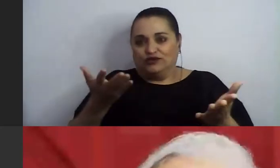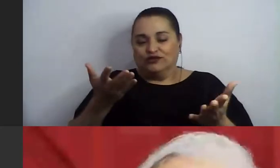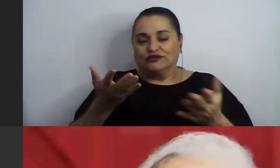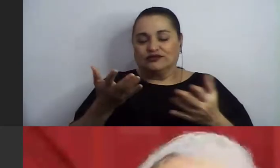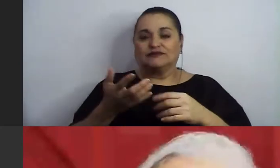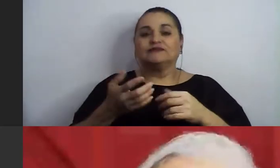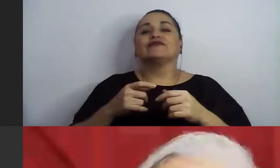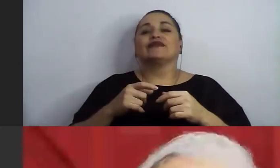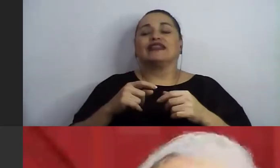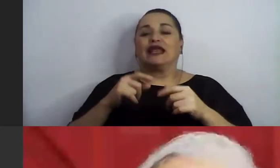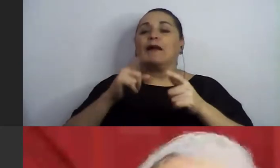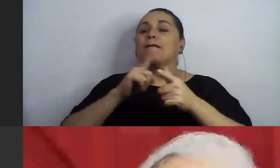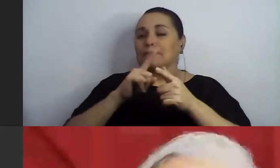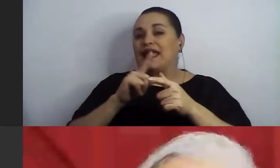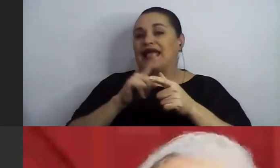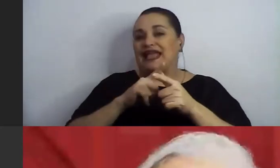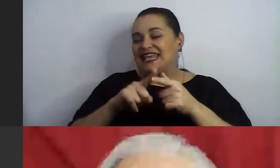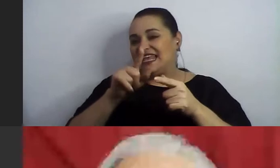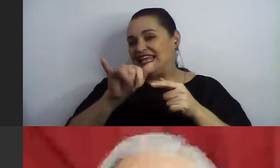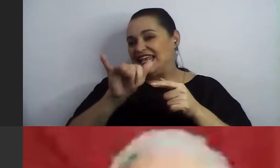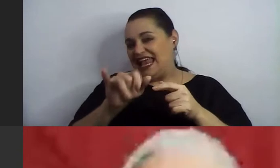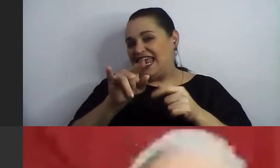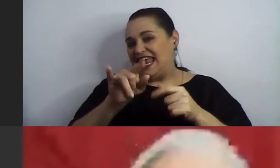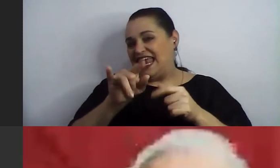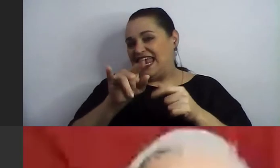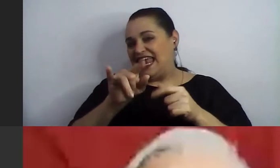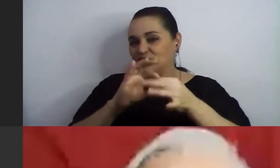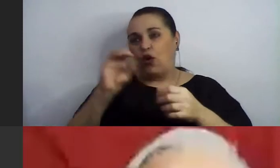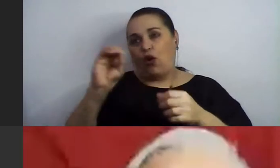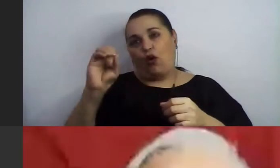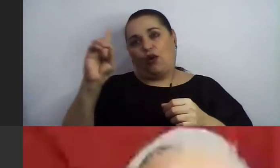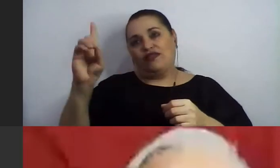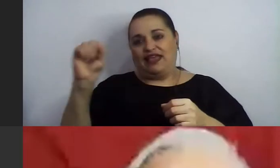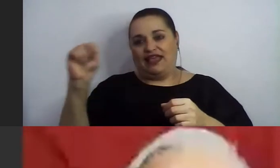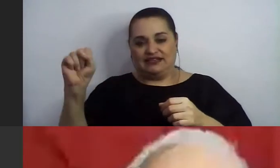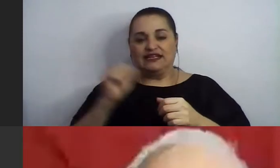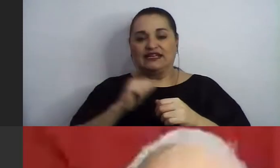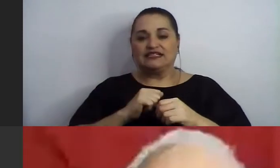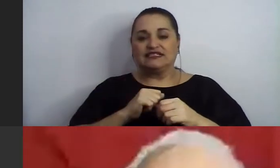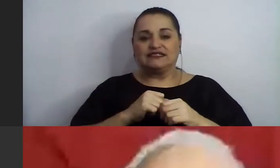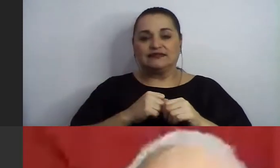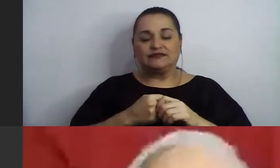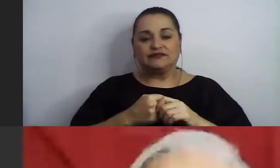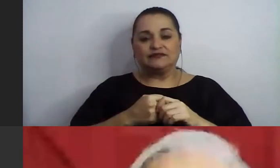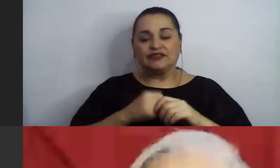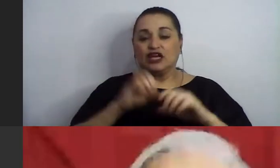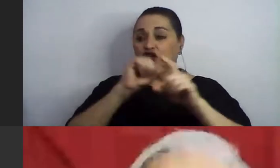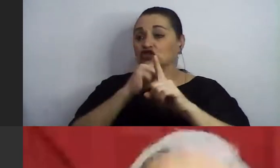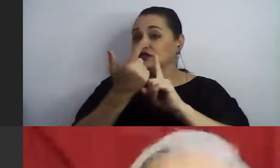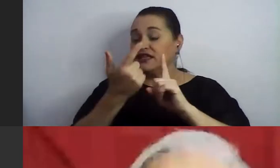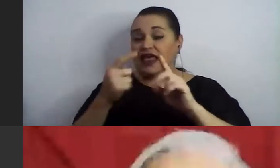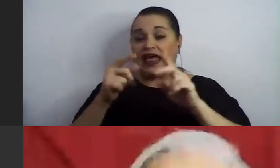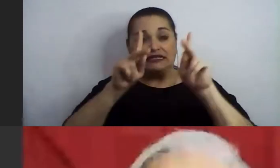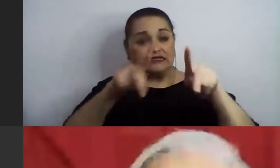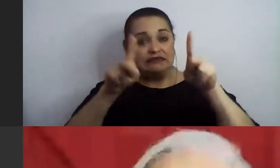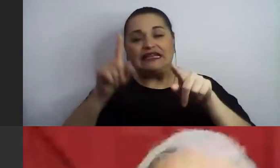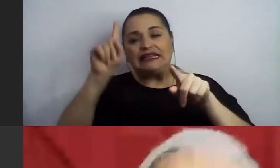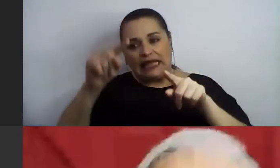Y precisamente es eso en relación a los ODIs, ¿verdad? La sociedad civil tiene que estar ahí